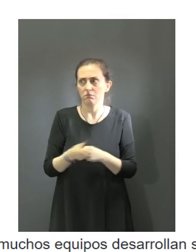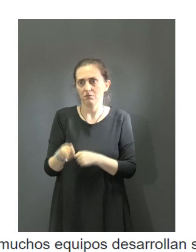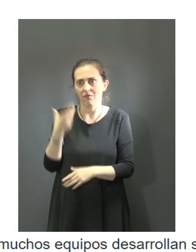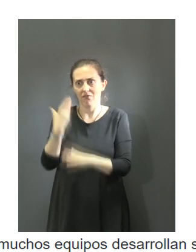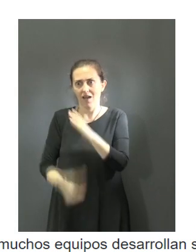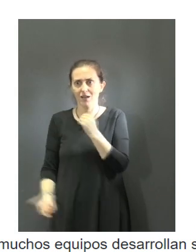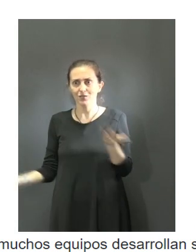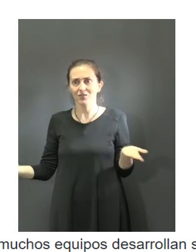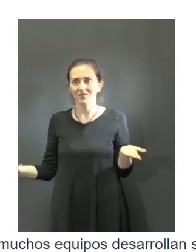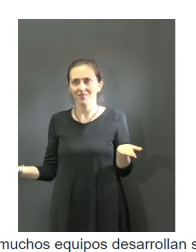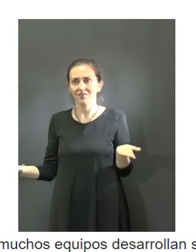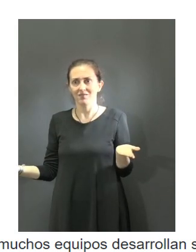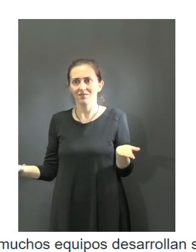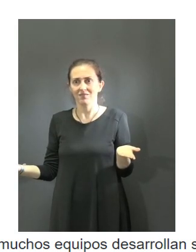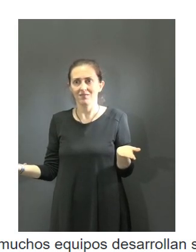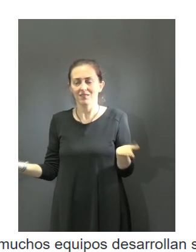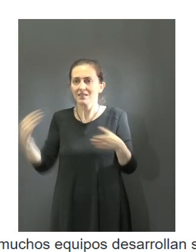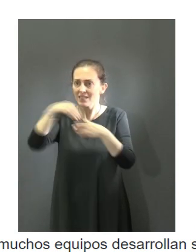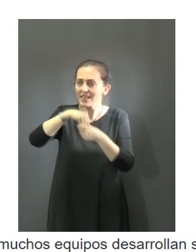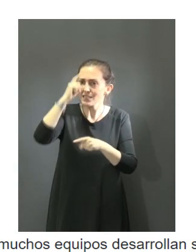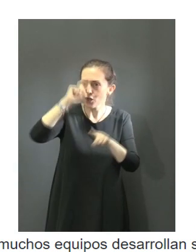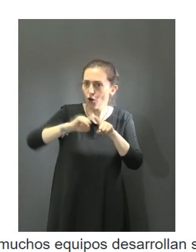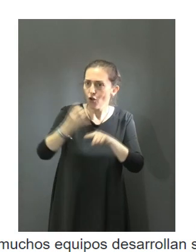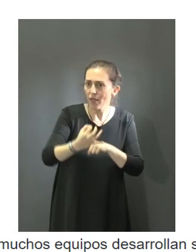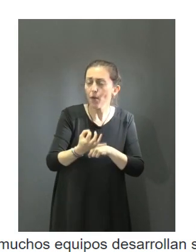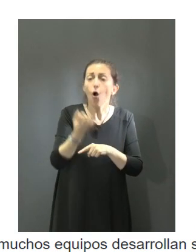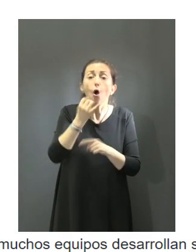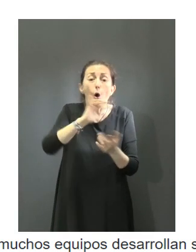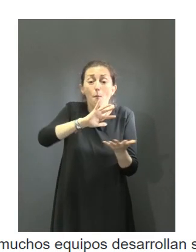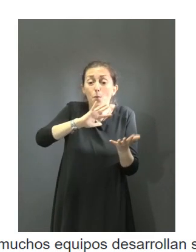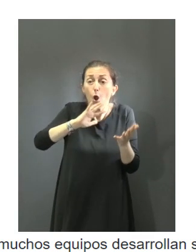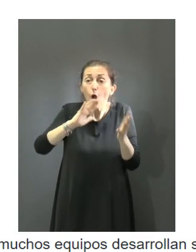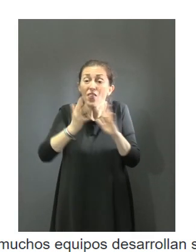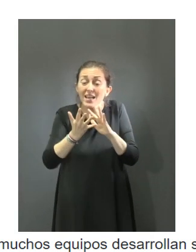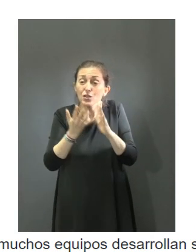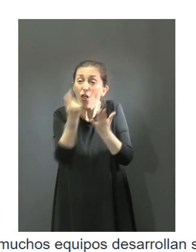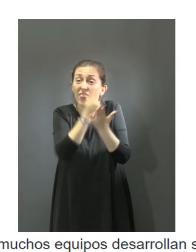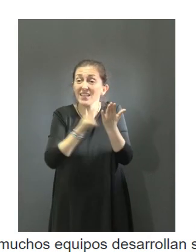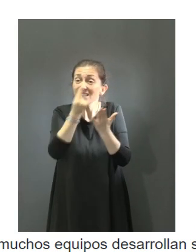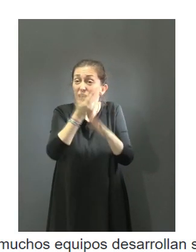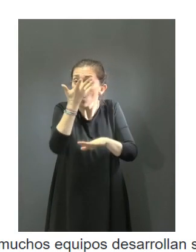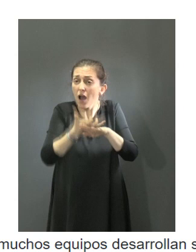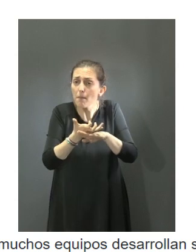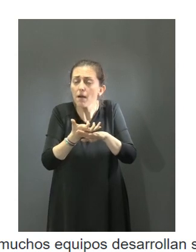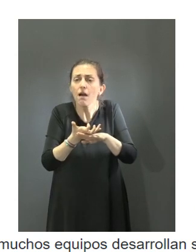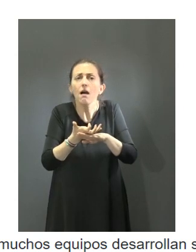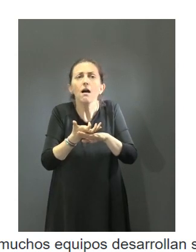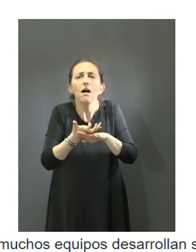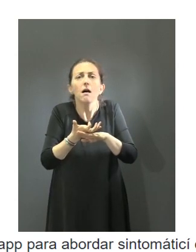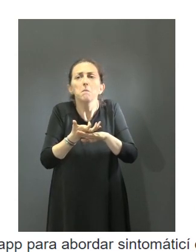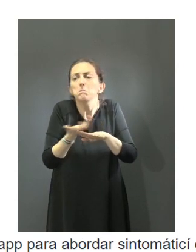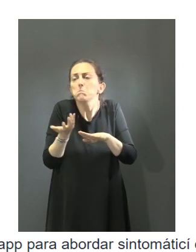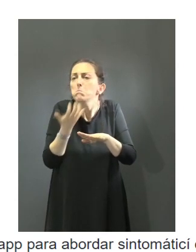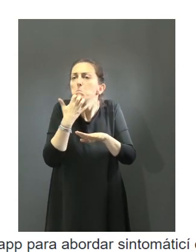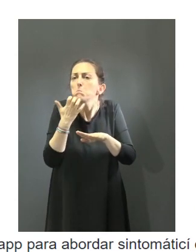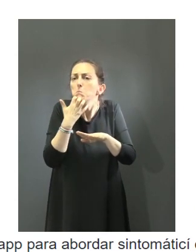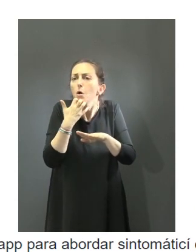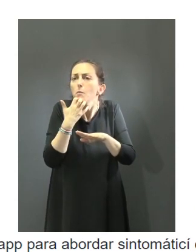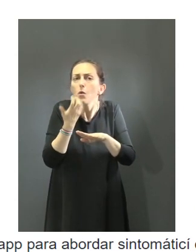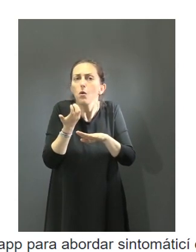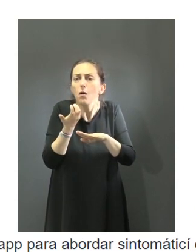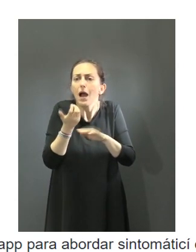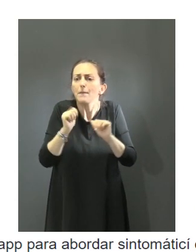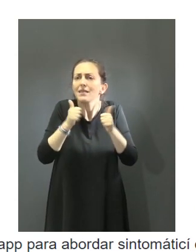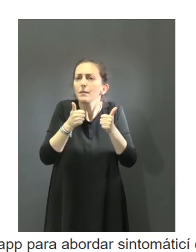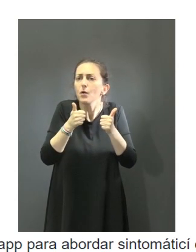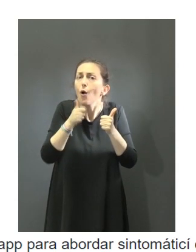fallo. Y sin que en todo el proceso de diseño, por ejemplo, se tenga en cuenta ya desde el